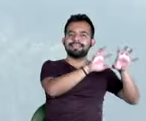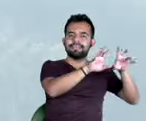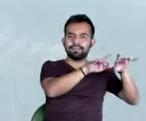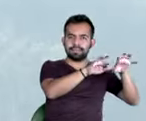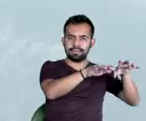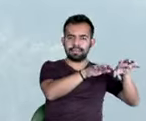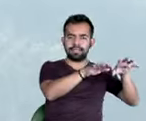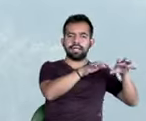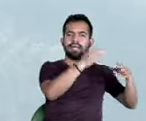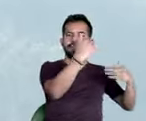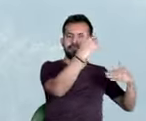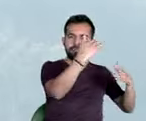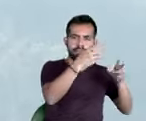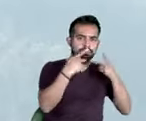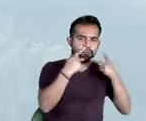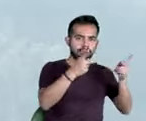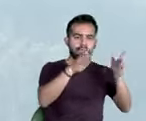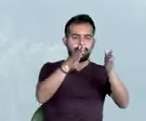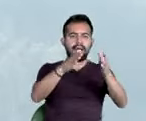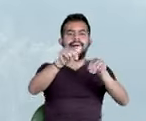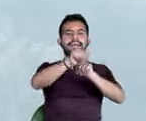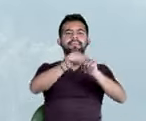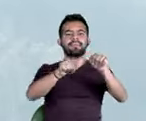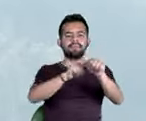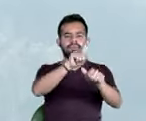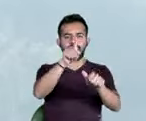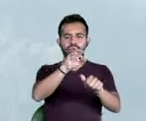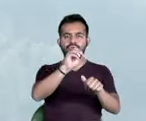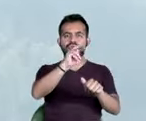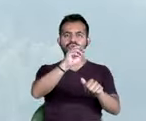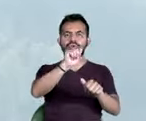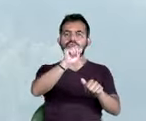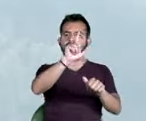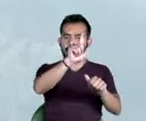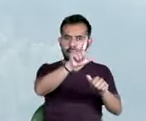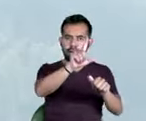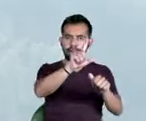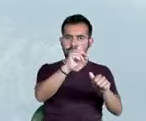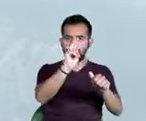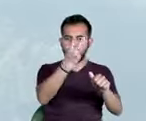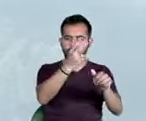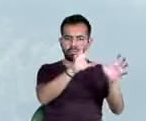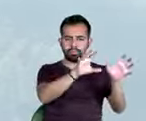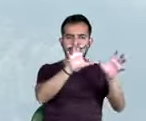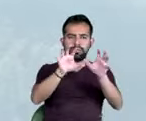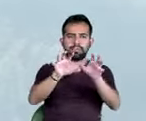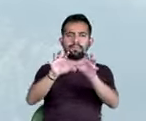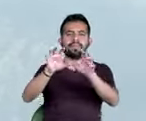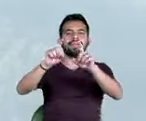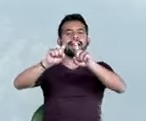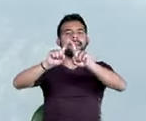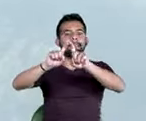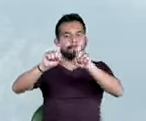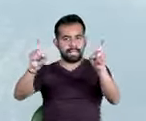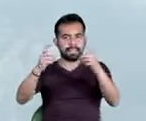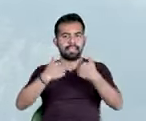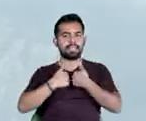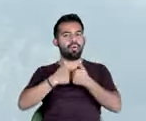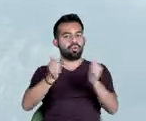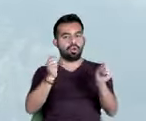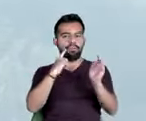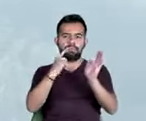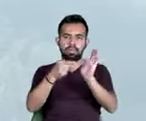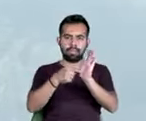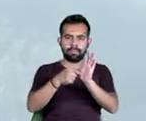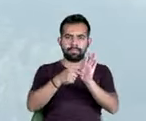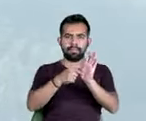política pública, administraciones zonales ejecutando esa política pública en el territorio y empresas y entidades autónomas como el